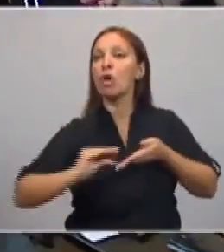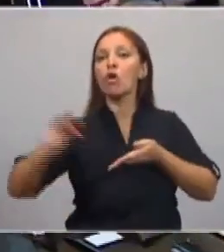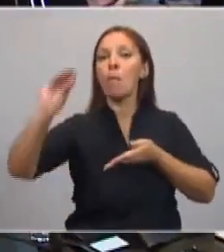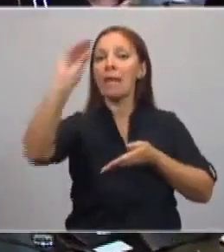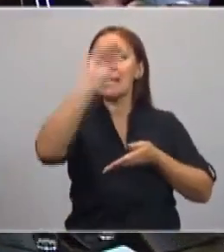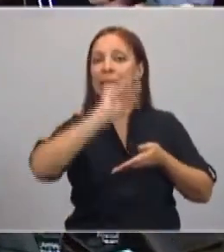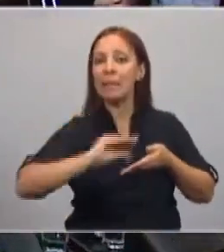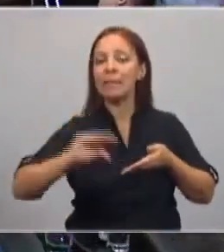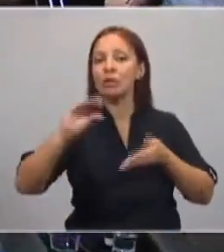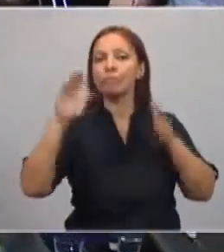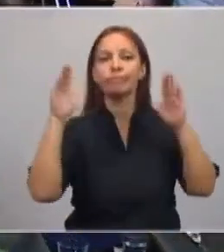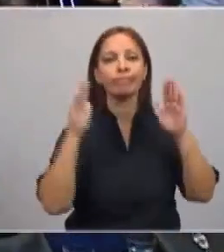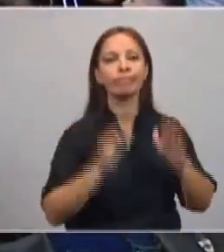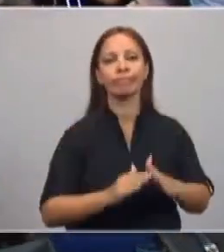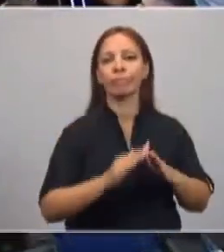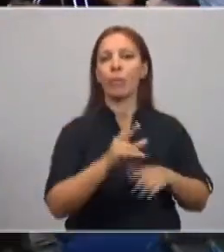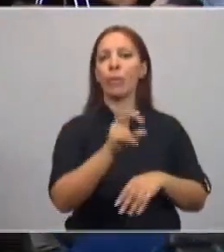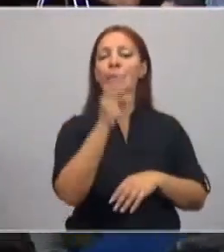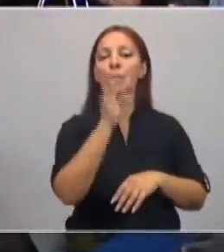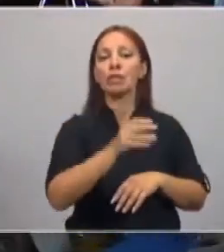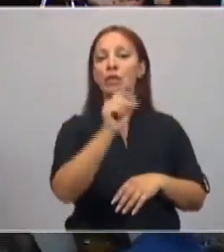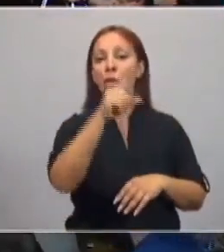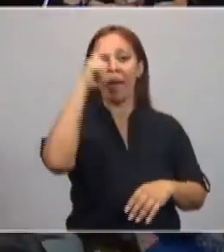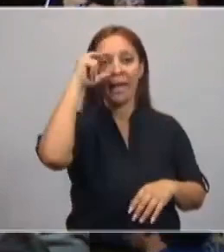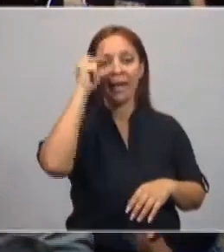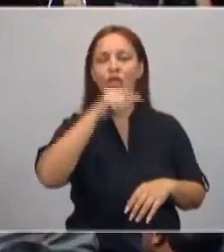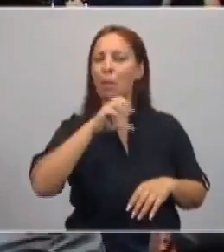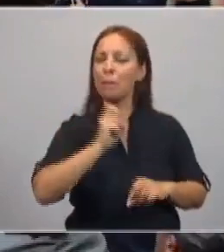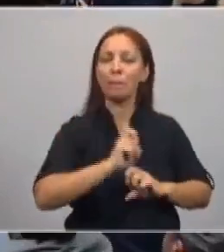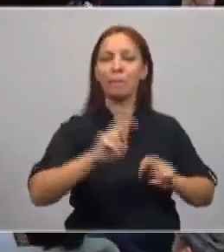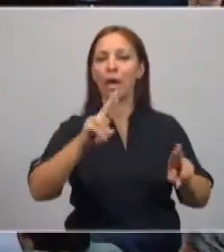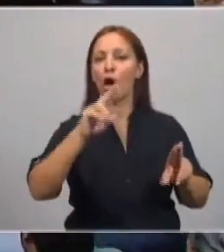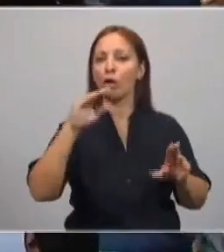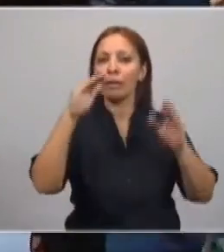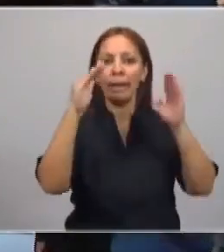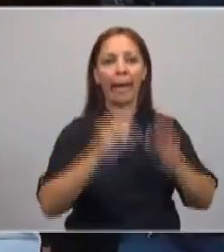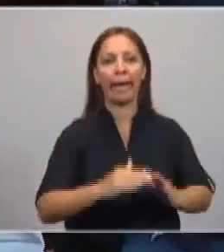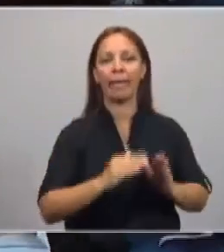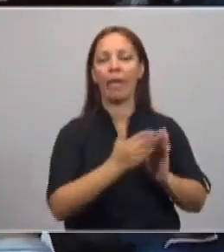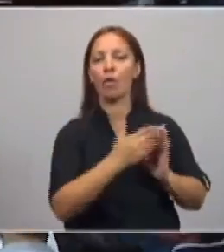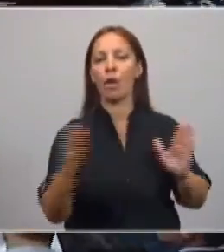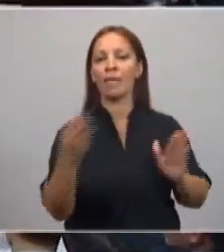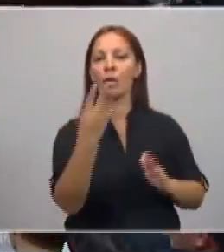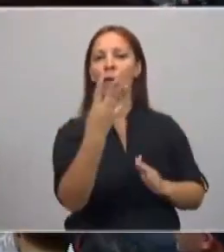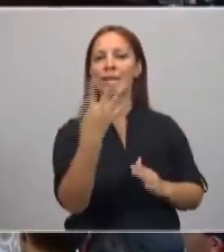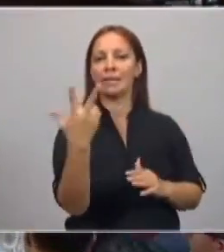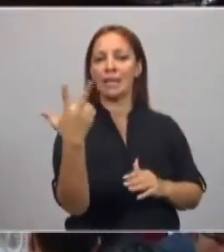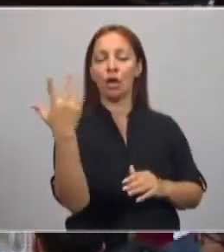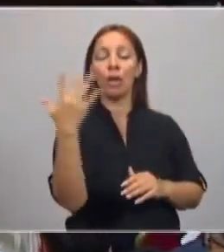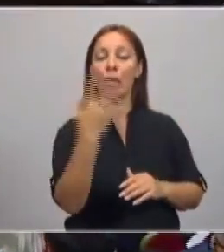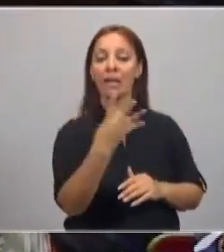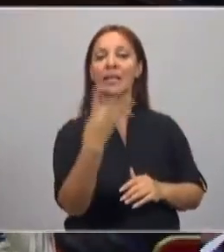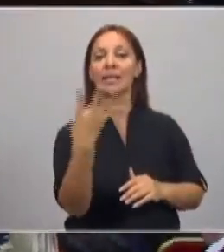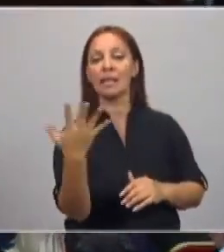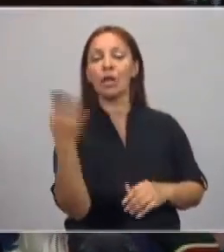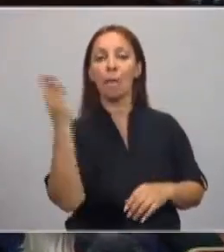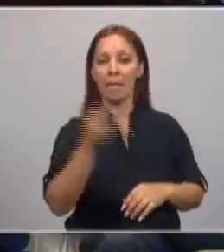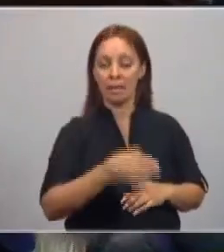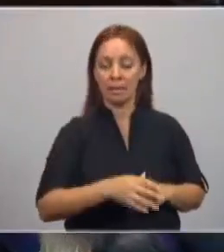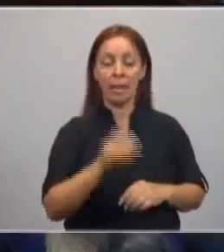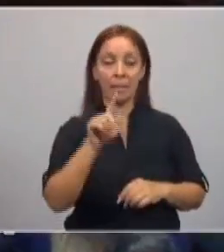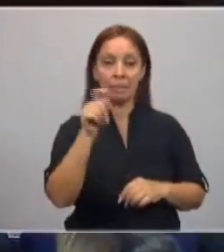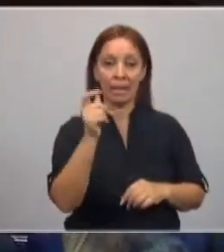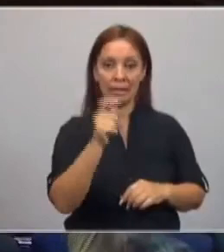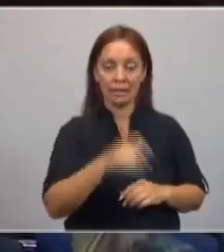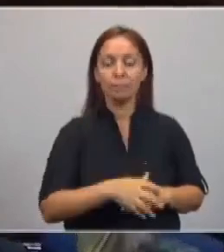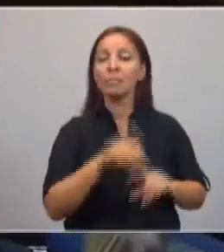20% interanual en febrero. Es la peor caída en 45 meses. Entonces, el ajuste genera recesión.